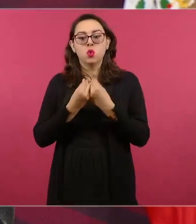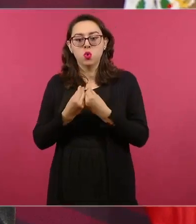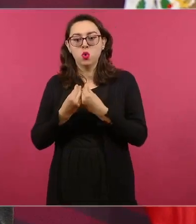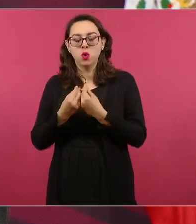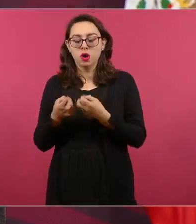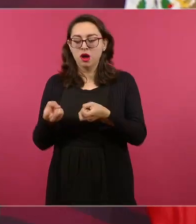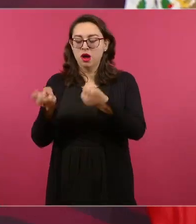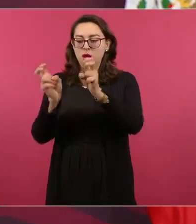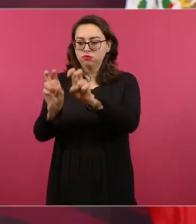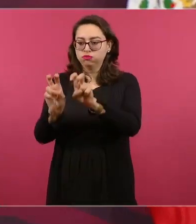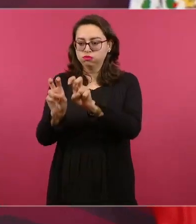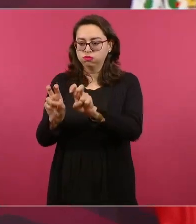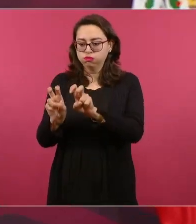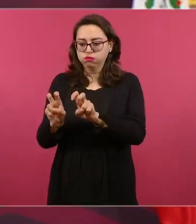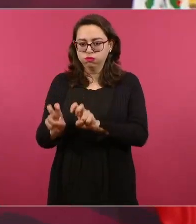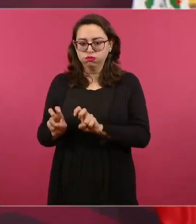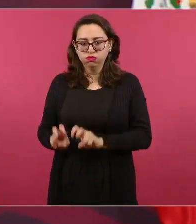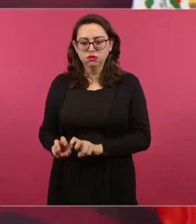¿No?